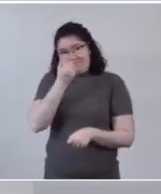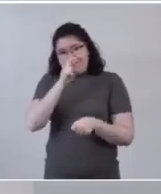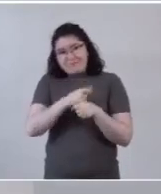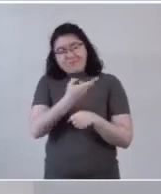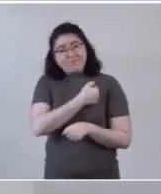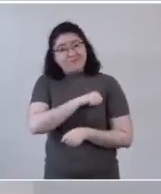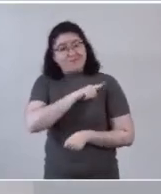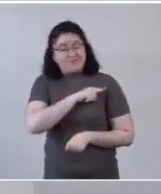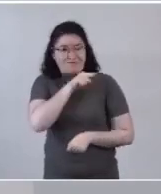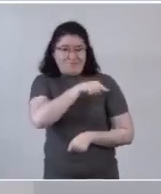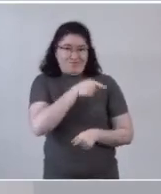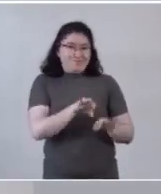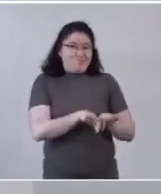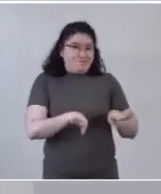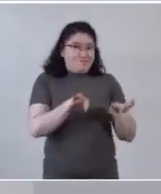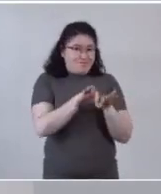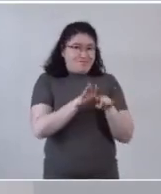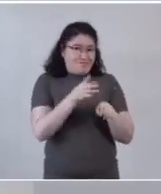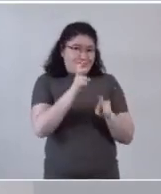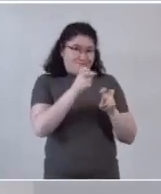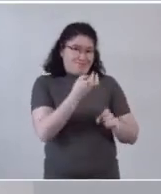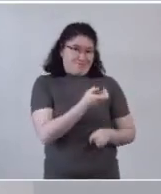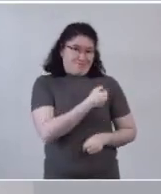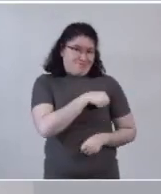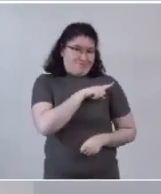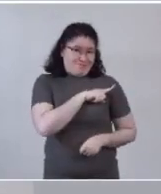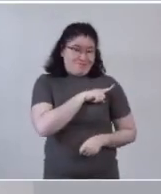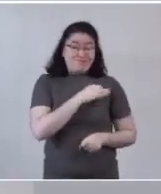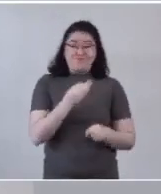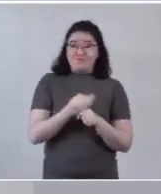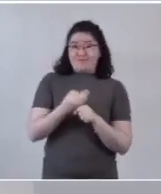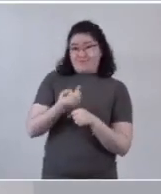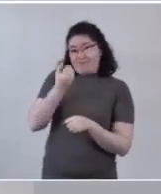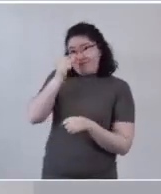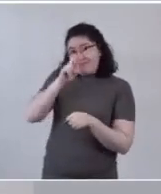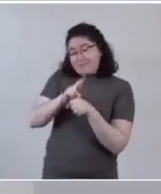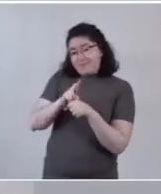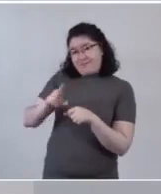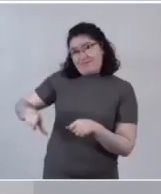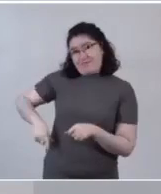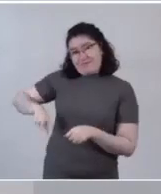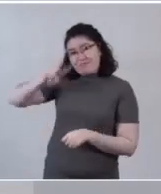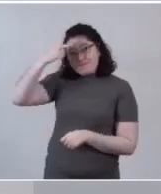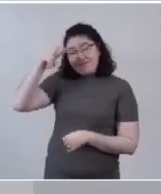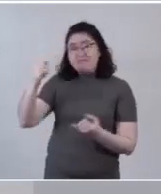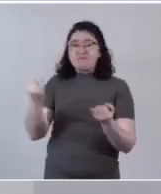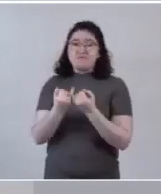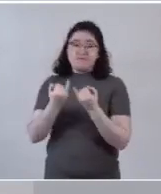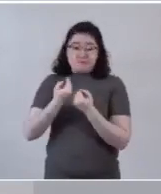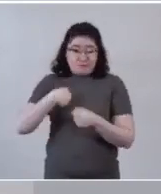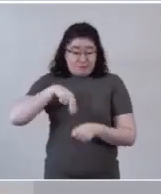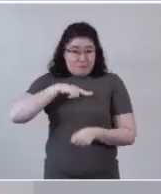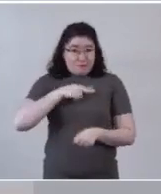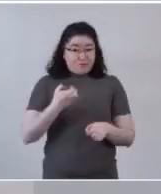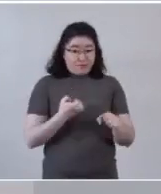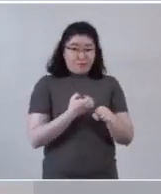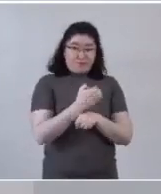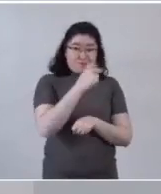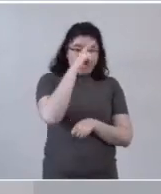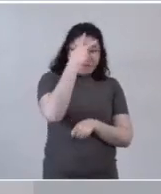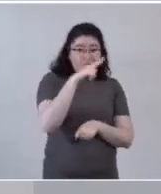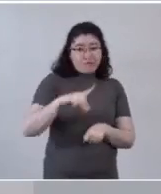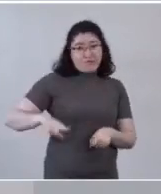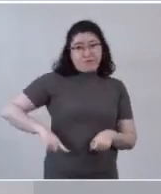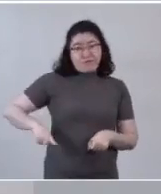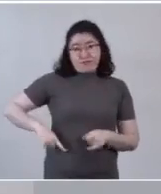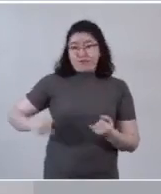es fundamental, estos secretarios del Gobierno de México y evidentemente pues participamos el gobernador del Estado de México